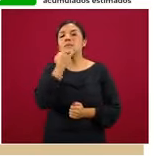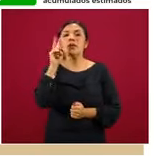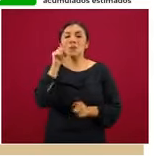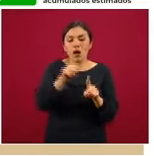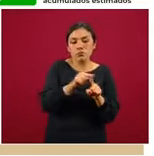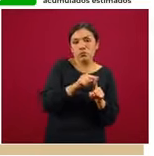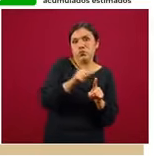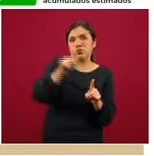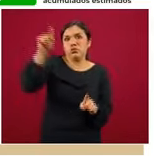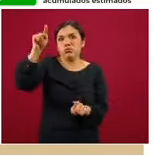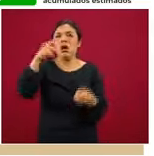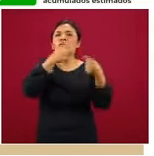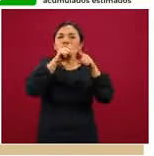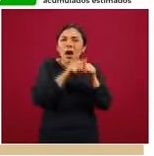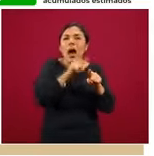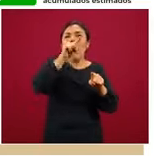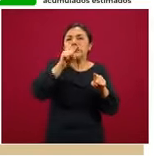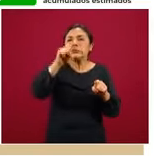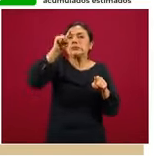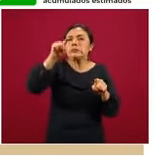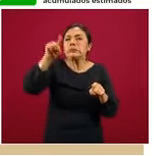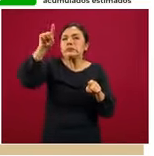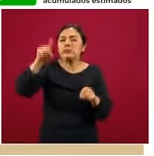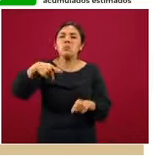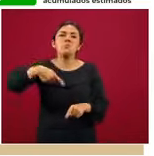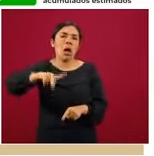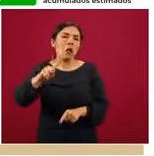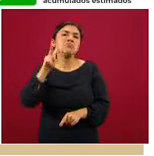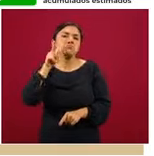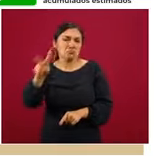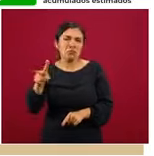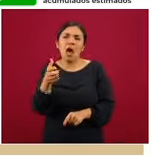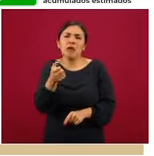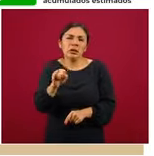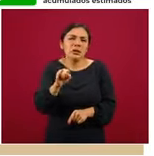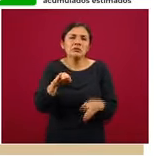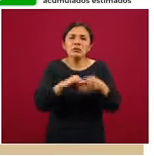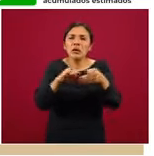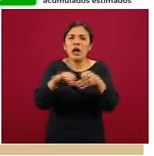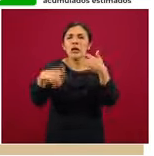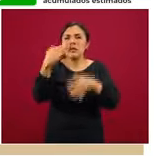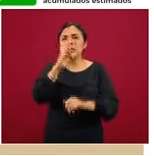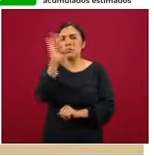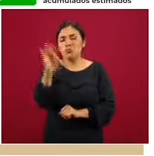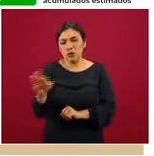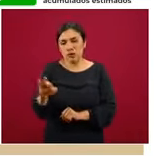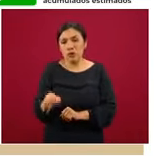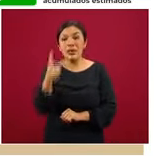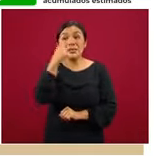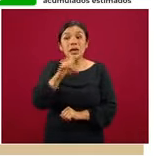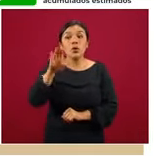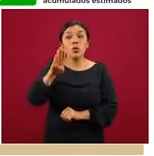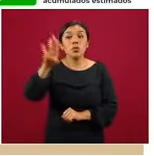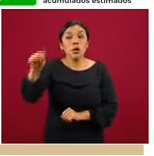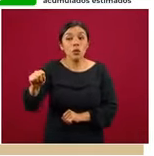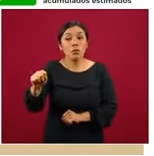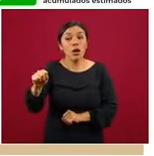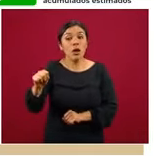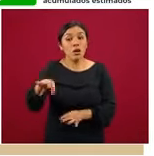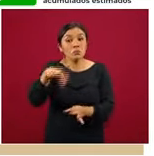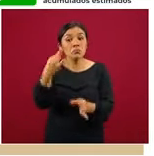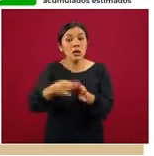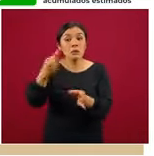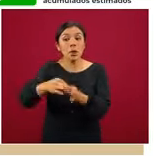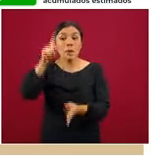diagonal, con distintas variaciones, pero más o menos a esta velocidad, 15%. 299 casos de